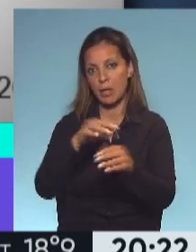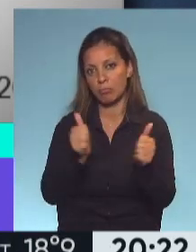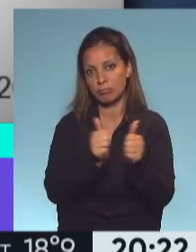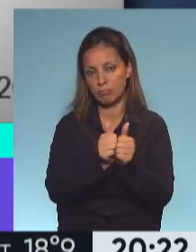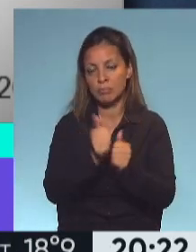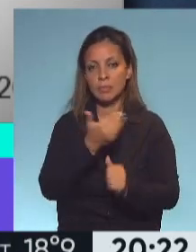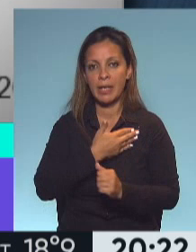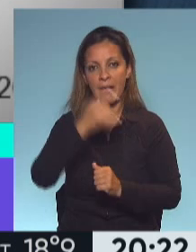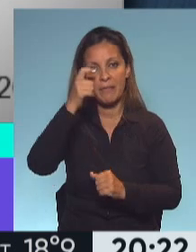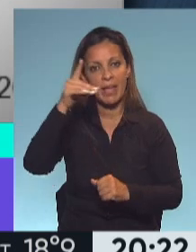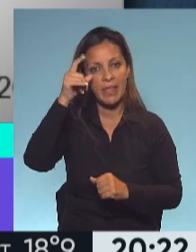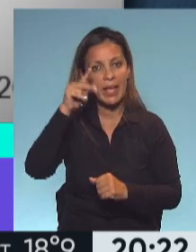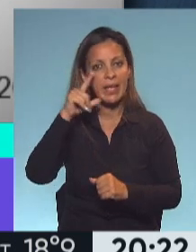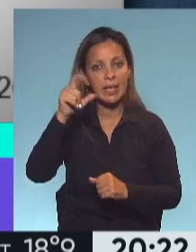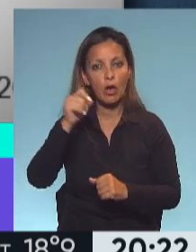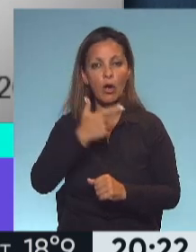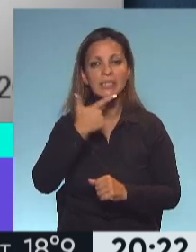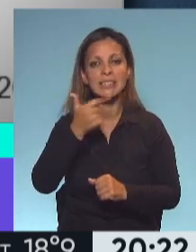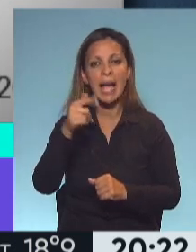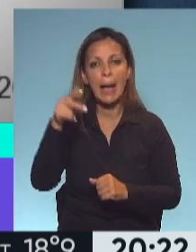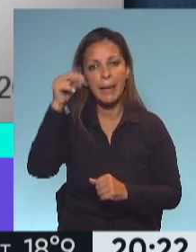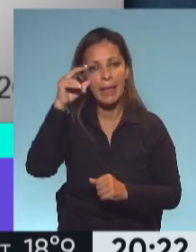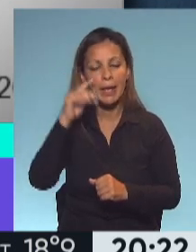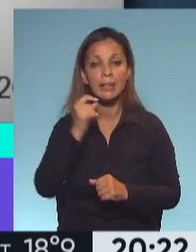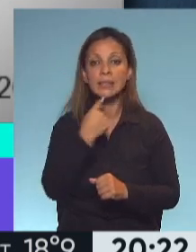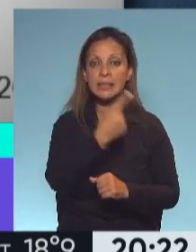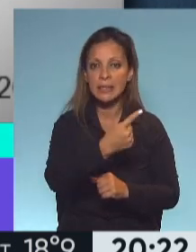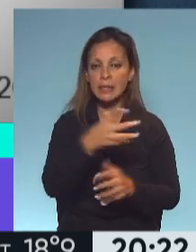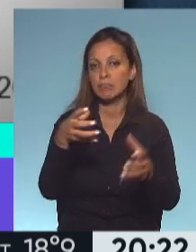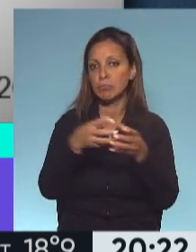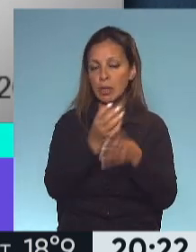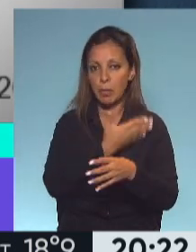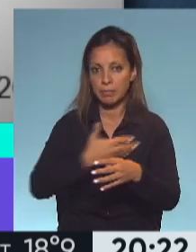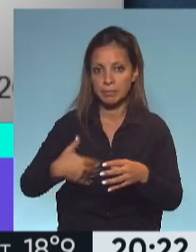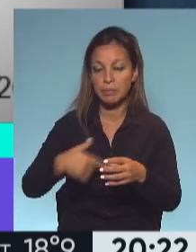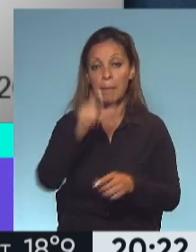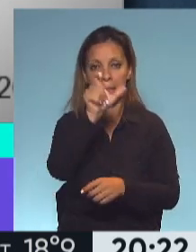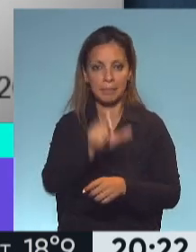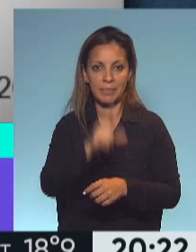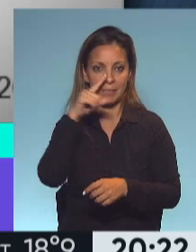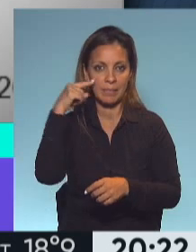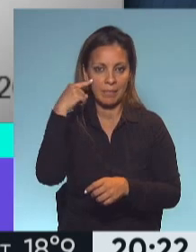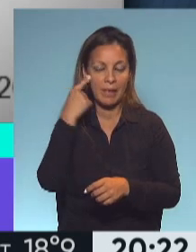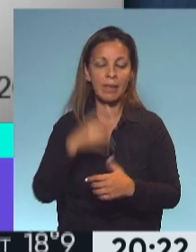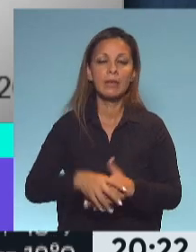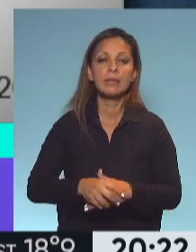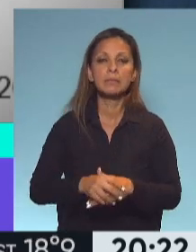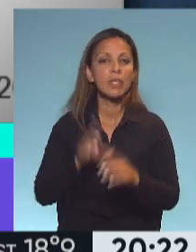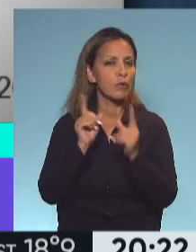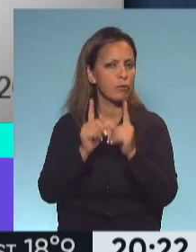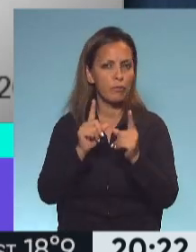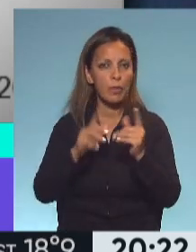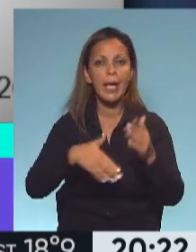federico saavedra dice unidad presidencial presidencia de nación el presidente de la nación el doctor alberto fernández sigue